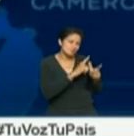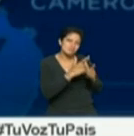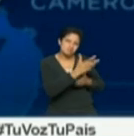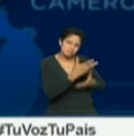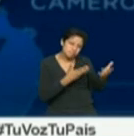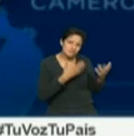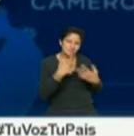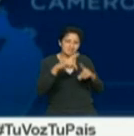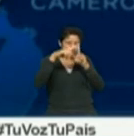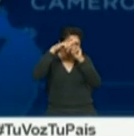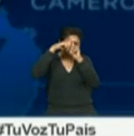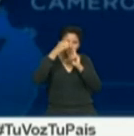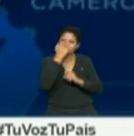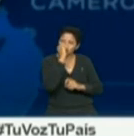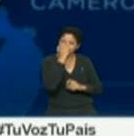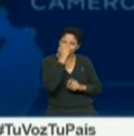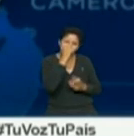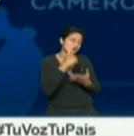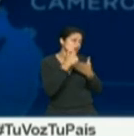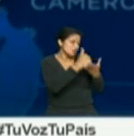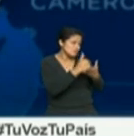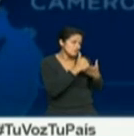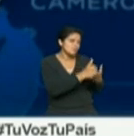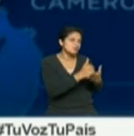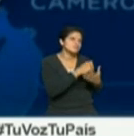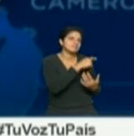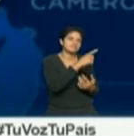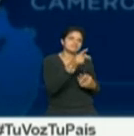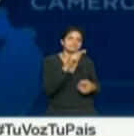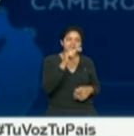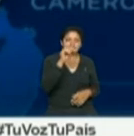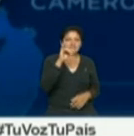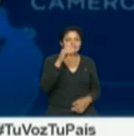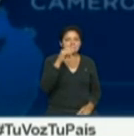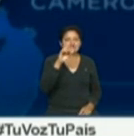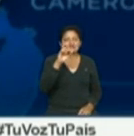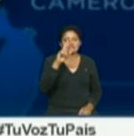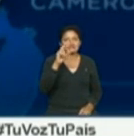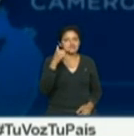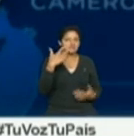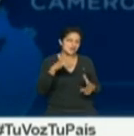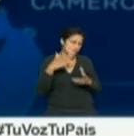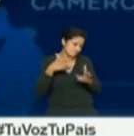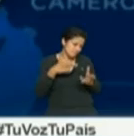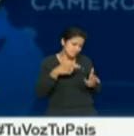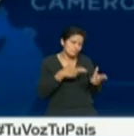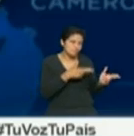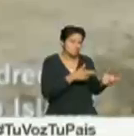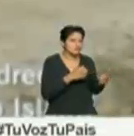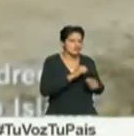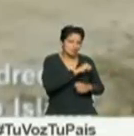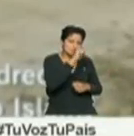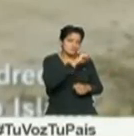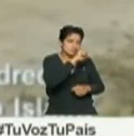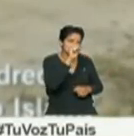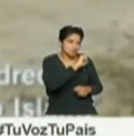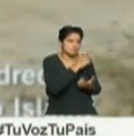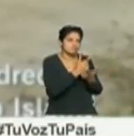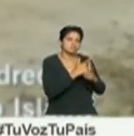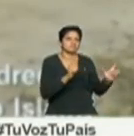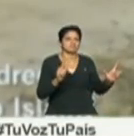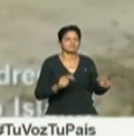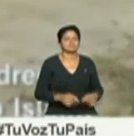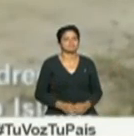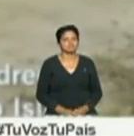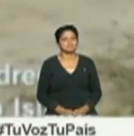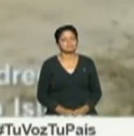Internacional. El ejército nigeriano ha retomado el control de varias áreas controladas por los yihadistas en el noreste del país, accesibles por